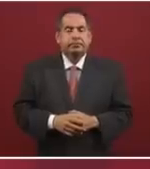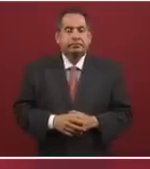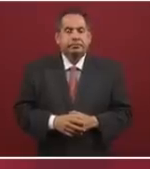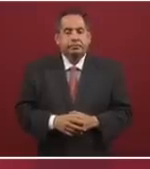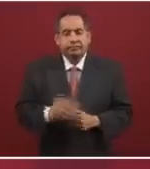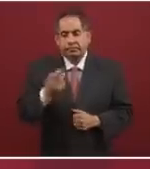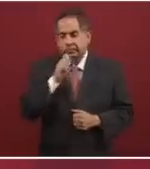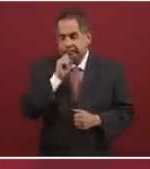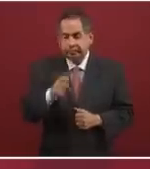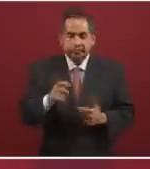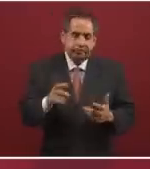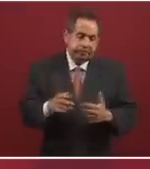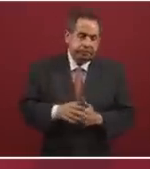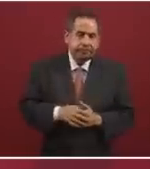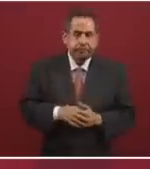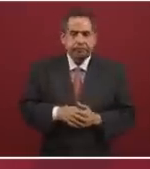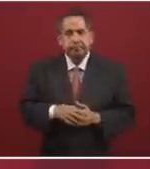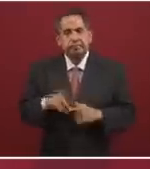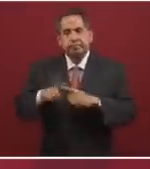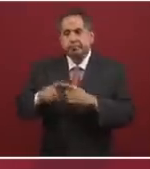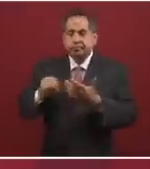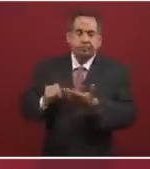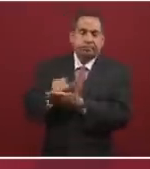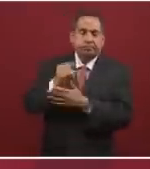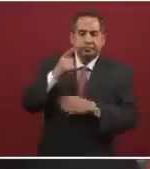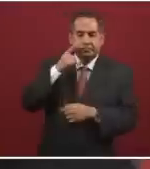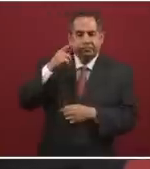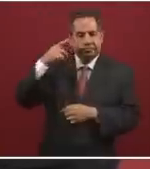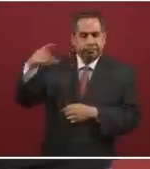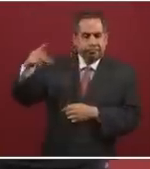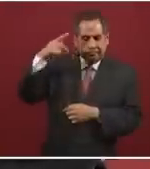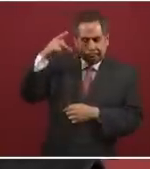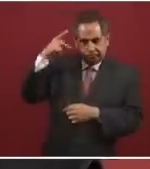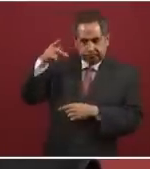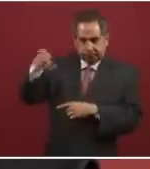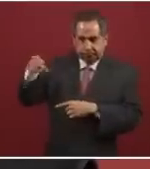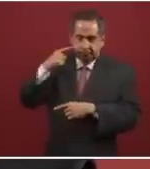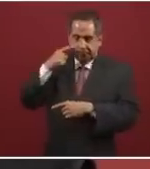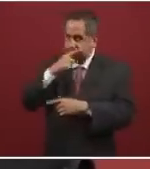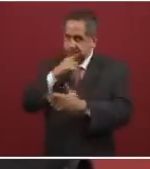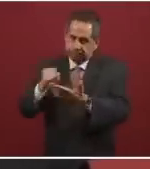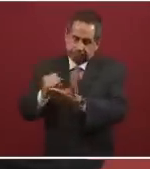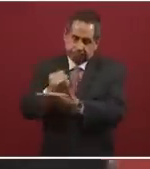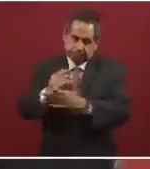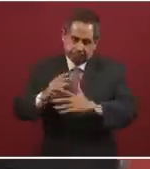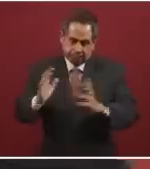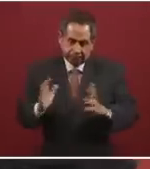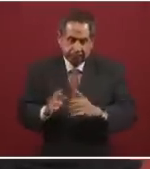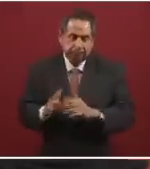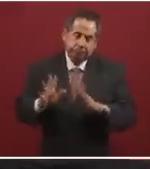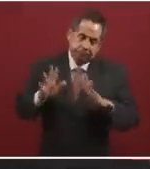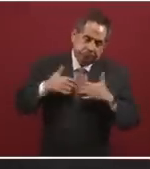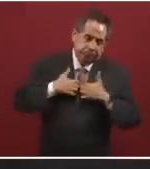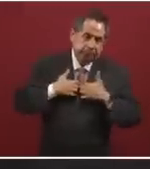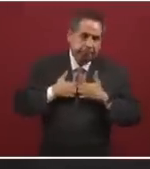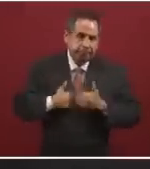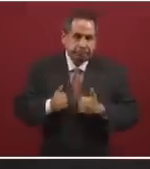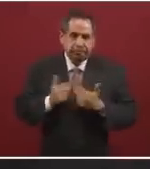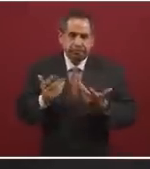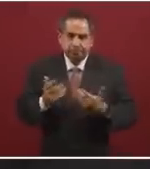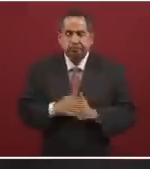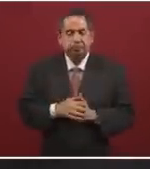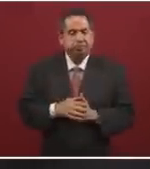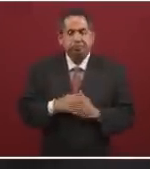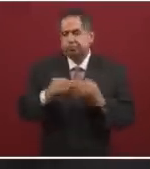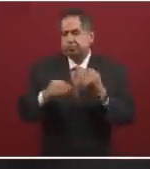Y esa también es una decisión que toman allá en Puebla. Y entiendo, pues, que como